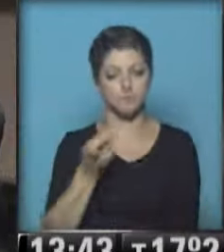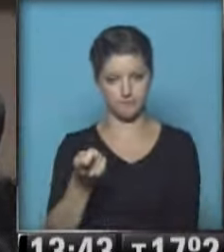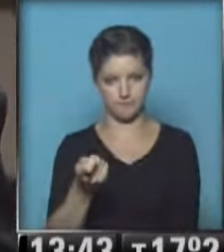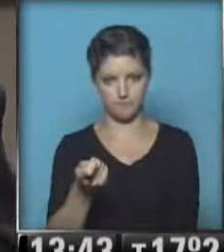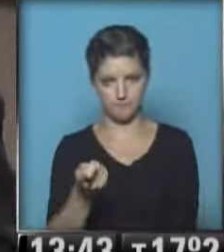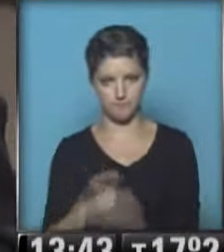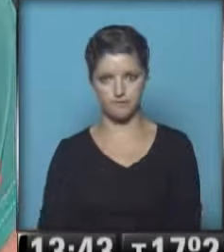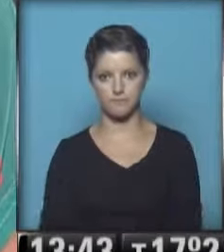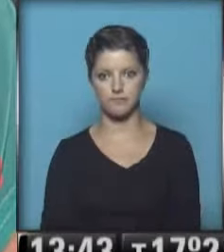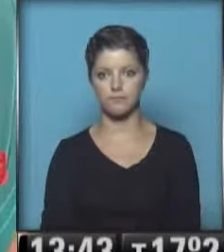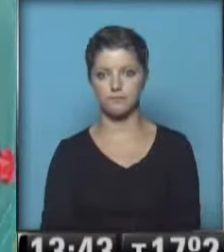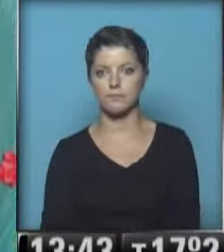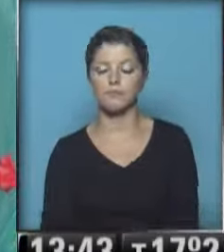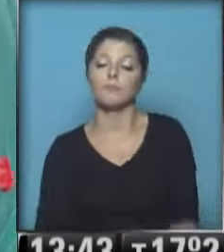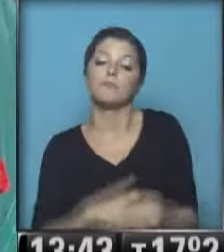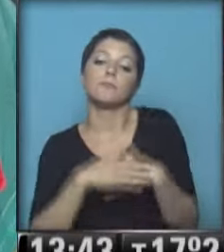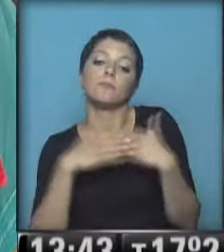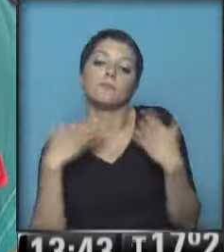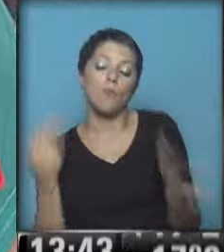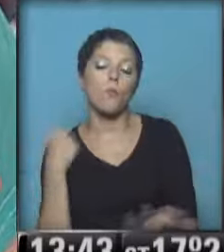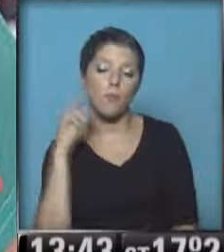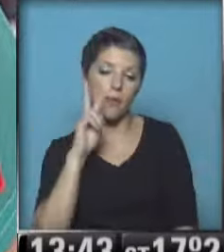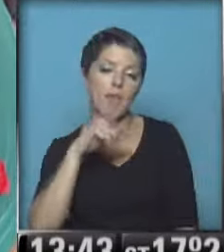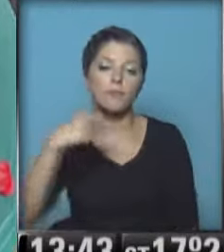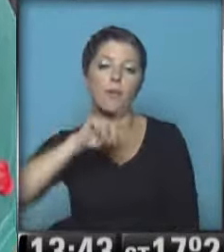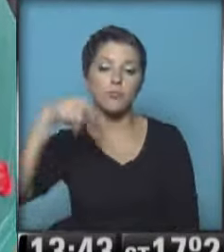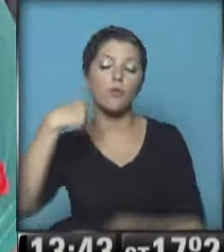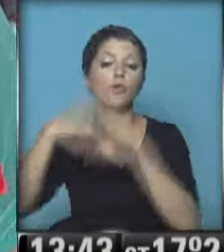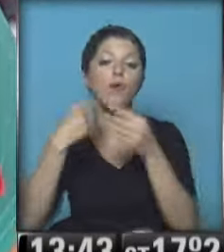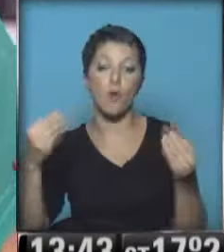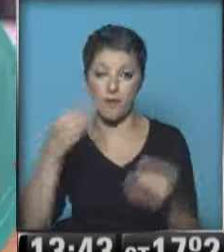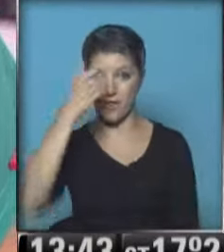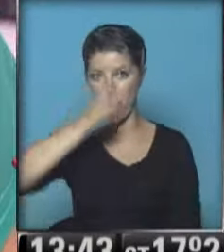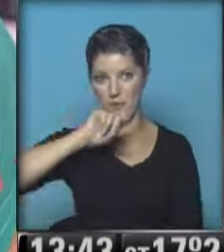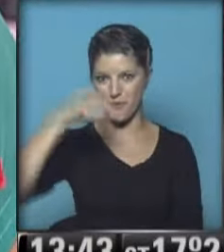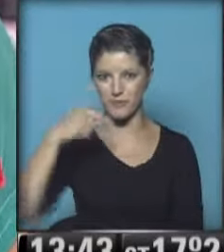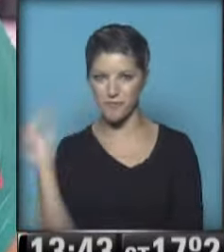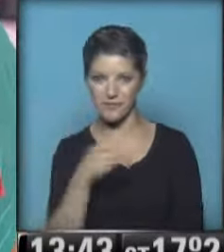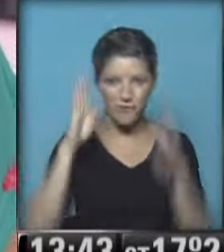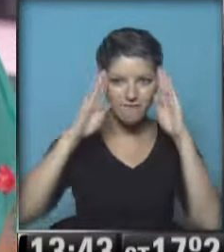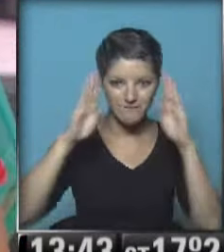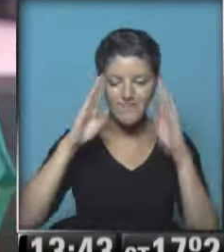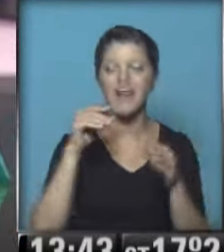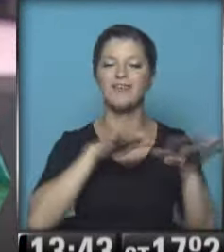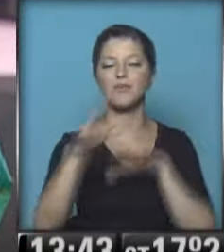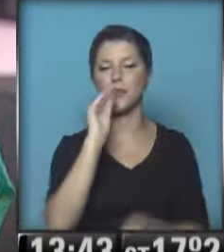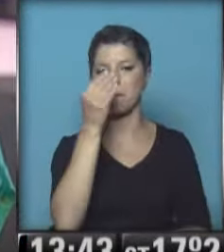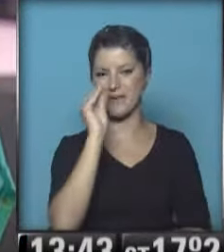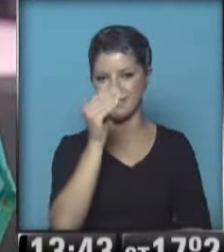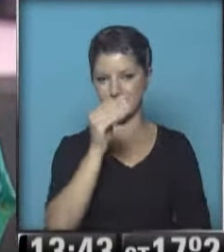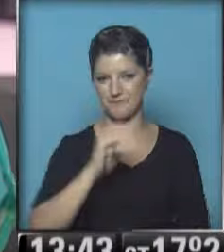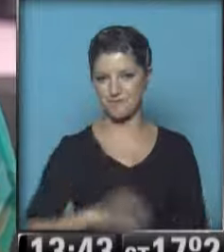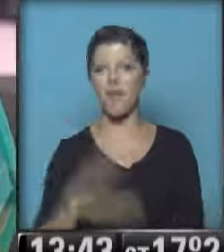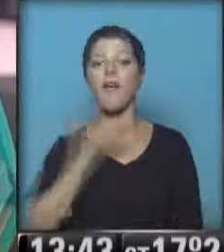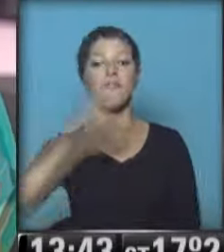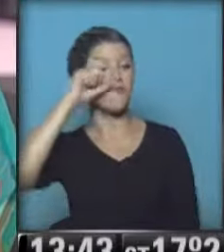este asesinato. Bueno, veremos qué pasa la semana que viene y el domingo vamos a estar todos pendientes de lo que pase en Brasil.